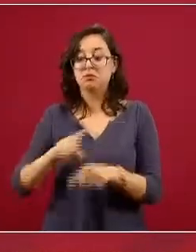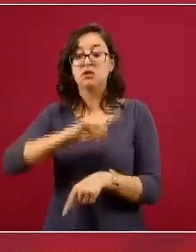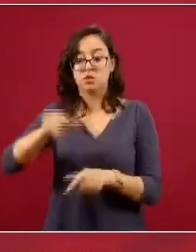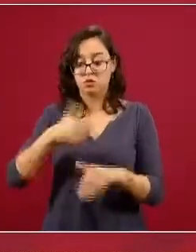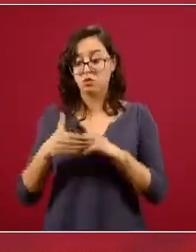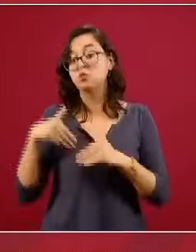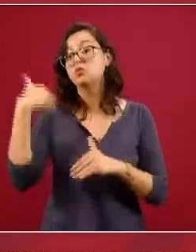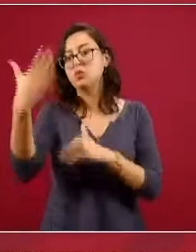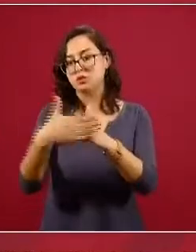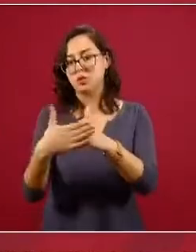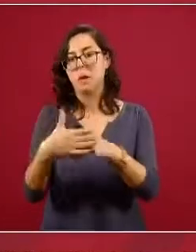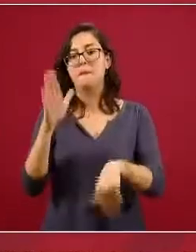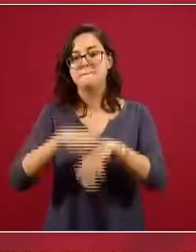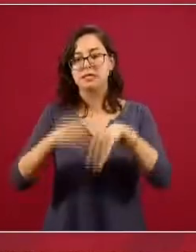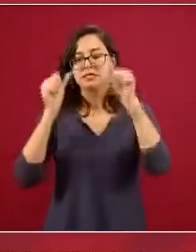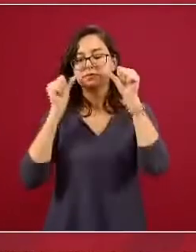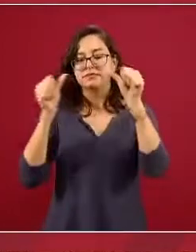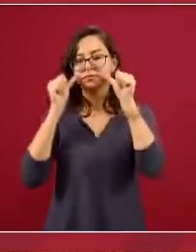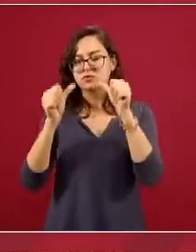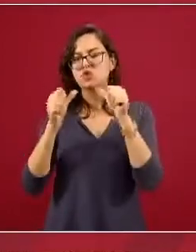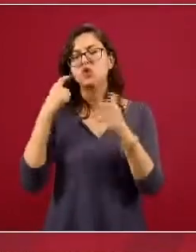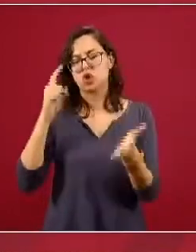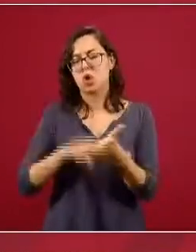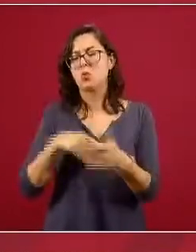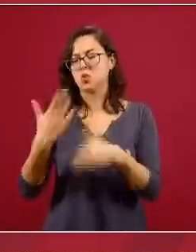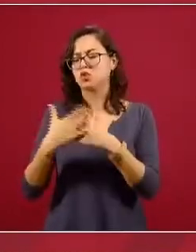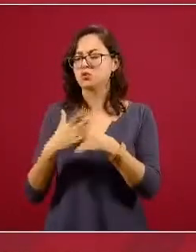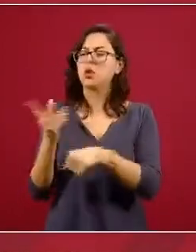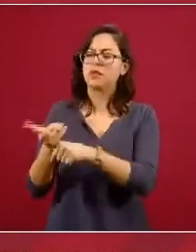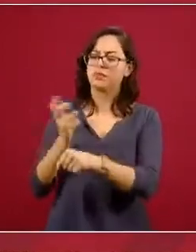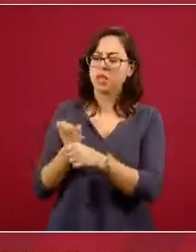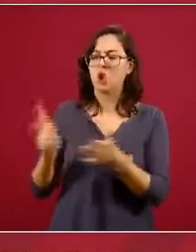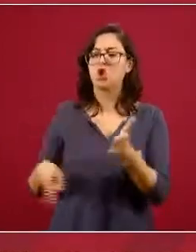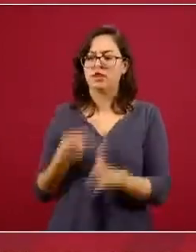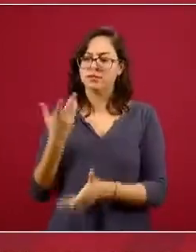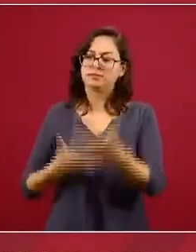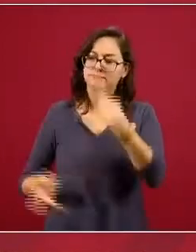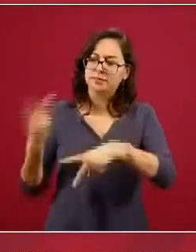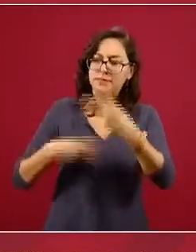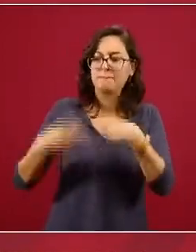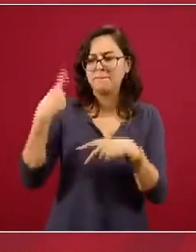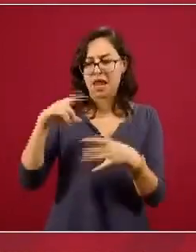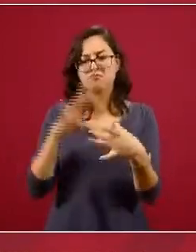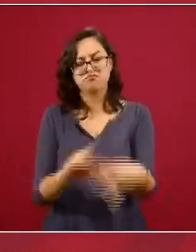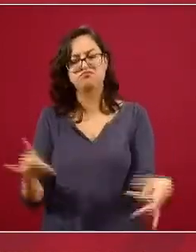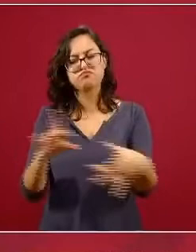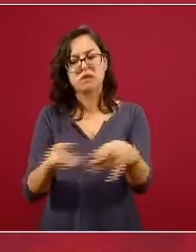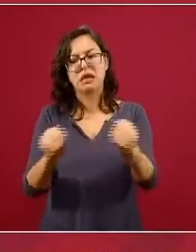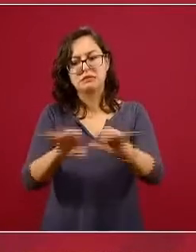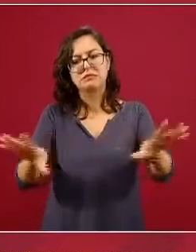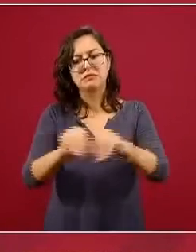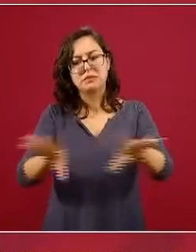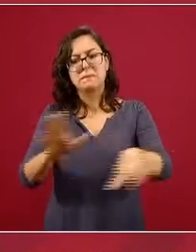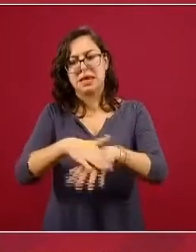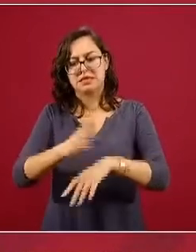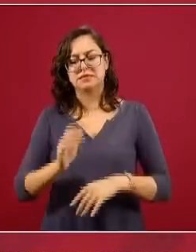va a exacerbar. Yo creo que los vamos a volver a invitar a que actualicen todo lo que se ha hecho a lo largo de la epidemia de